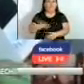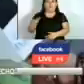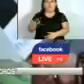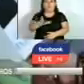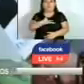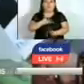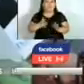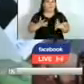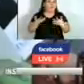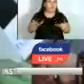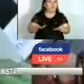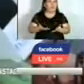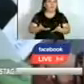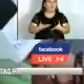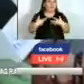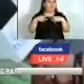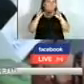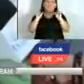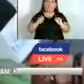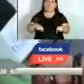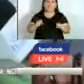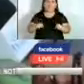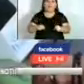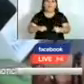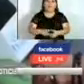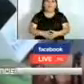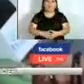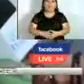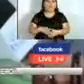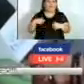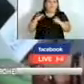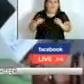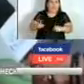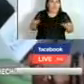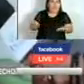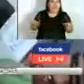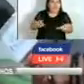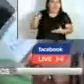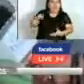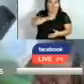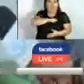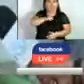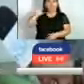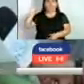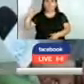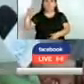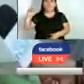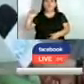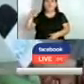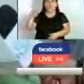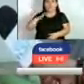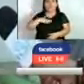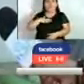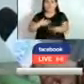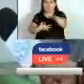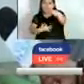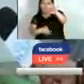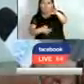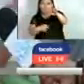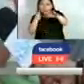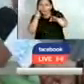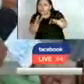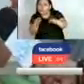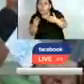este momento pues ya no podemos actuar, ahí ya es la Fiscalía, porque como esas tienen el número de